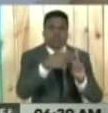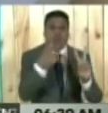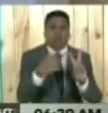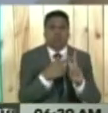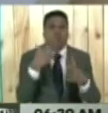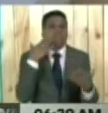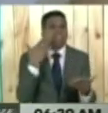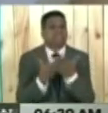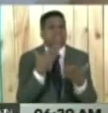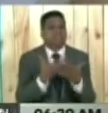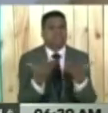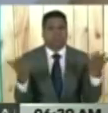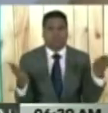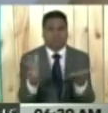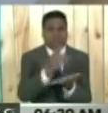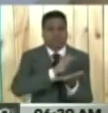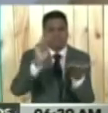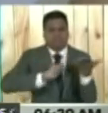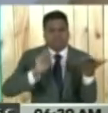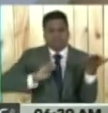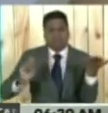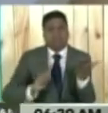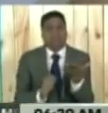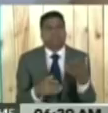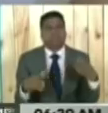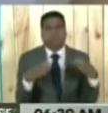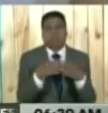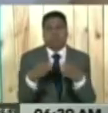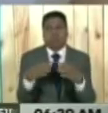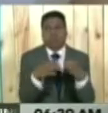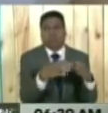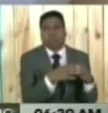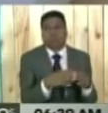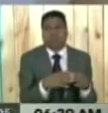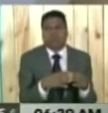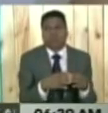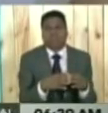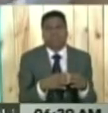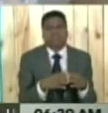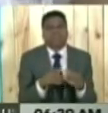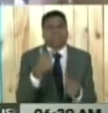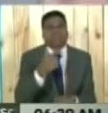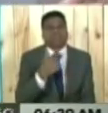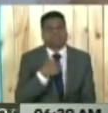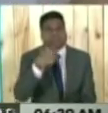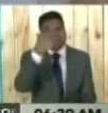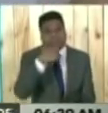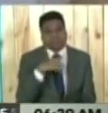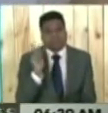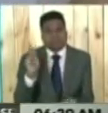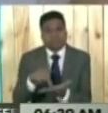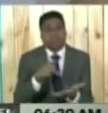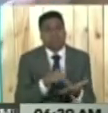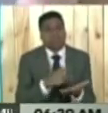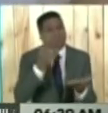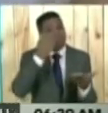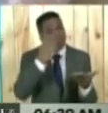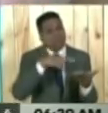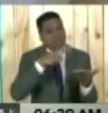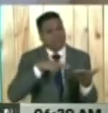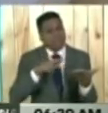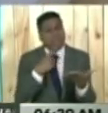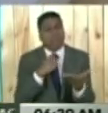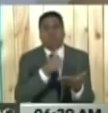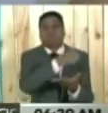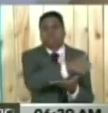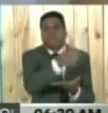recolección de firmas, ¿verdad? Nosotros, esta comisión a la cual pertenezco, hicimos la revisión de acta